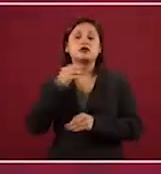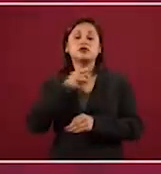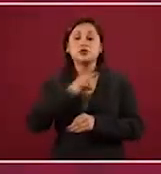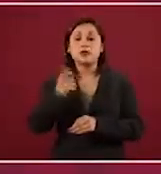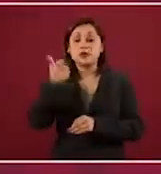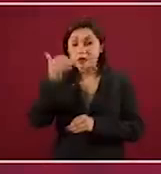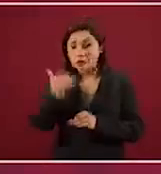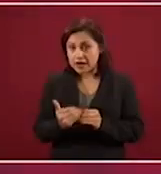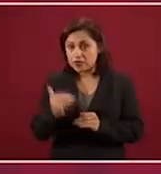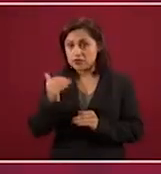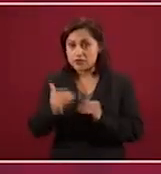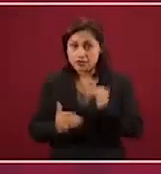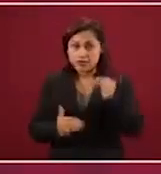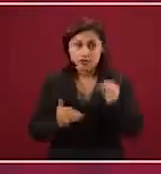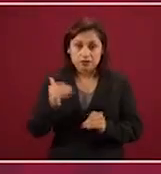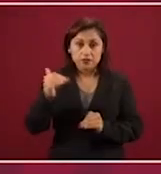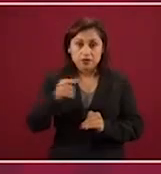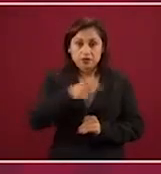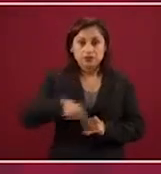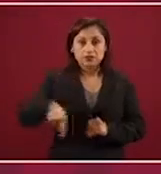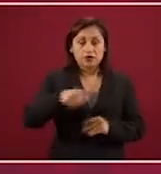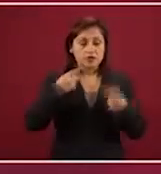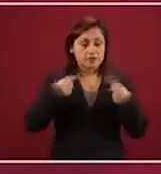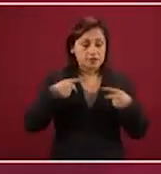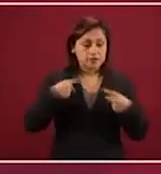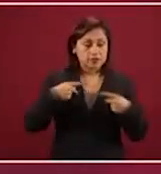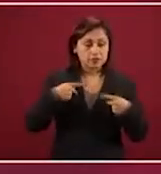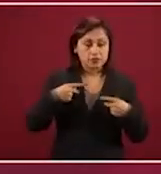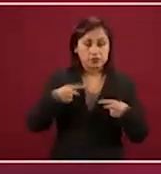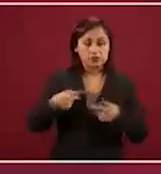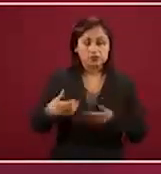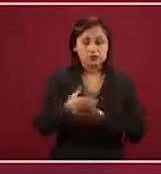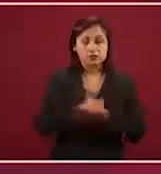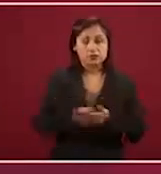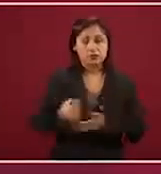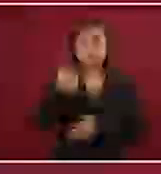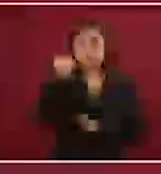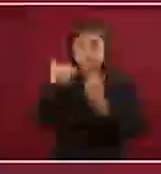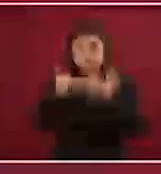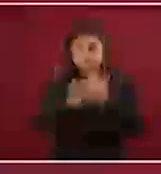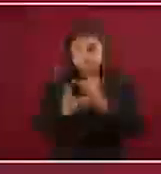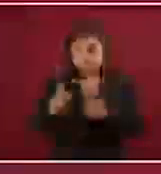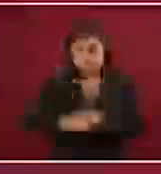ofrecer mejores condiciones a aquellos trabajadores que ganan más de 7,000 pesos. Y los que ganan menos de